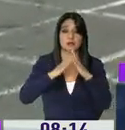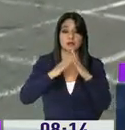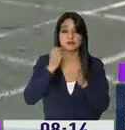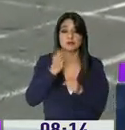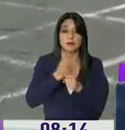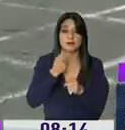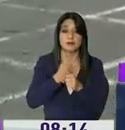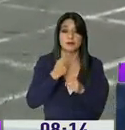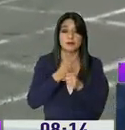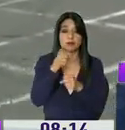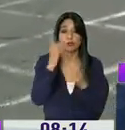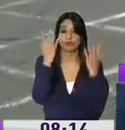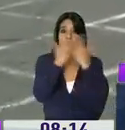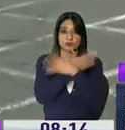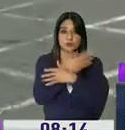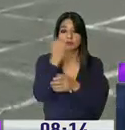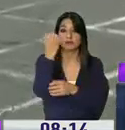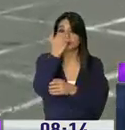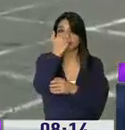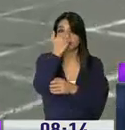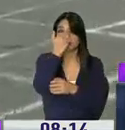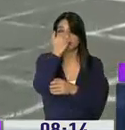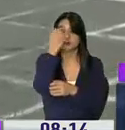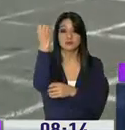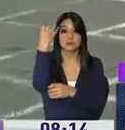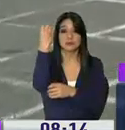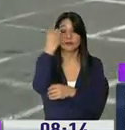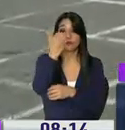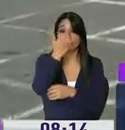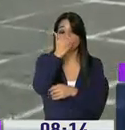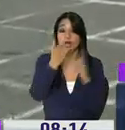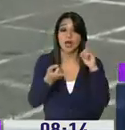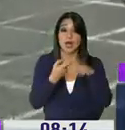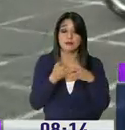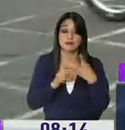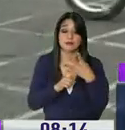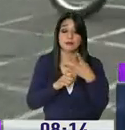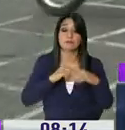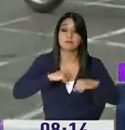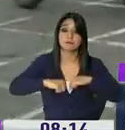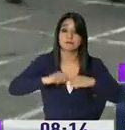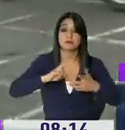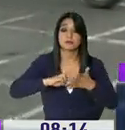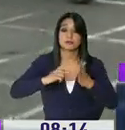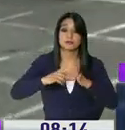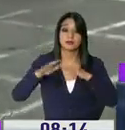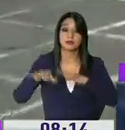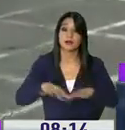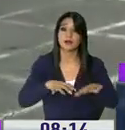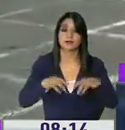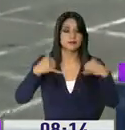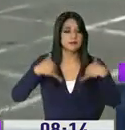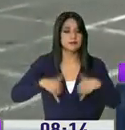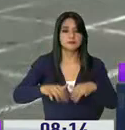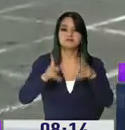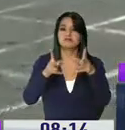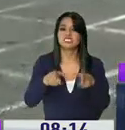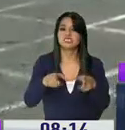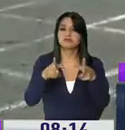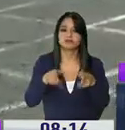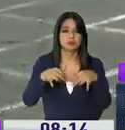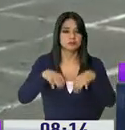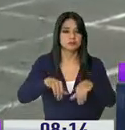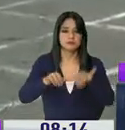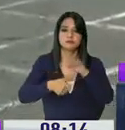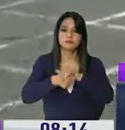no nos confundamos. El semáforo en rojo en la capital hasta finalizar el mes significa que las actividades como las veníamos llevando tenemos que permanecer